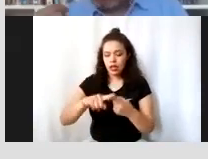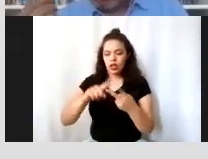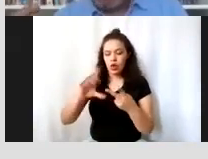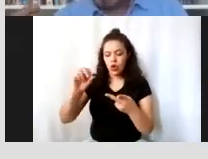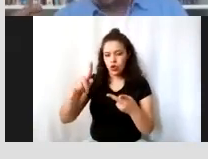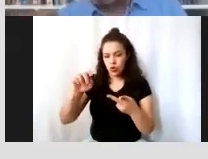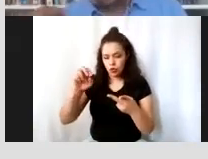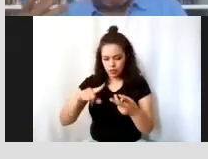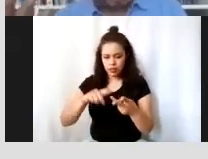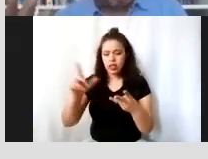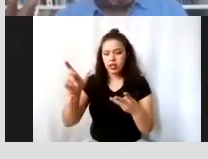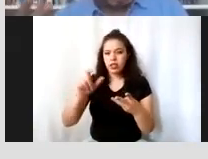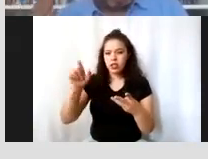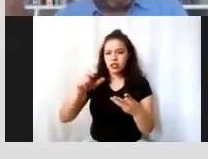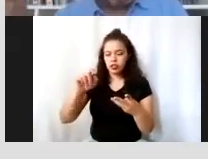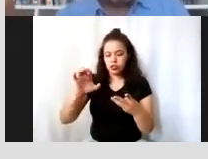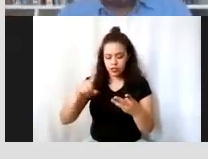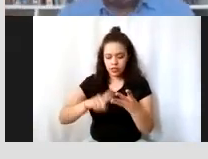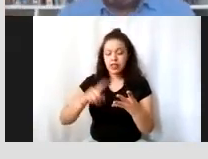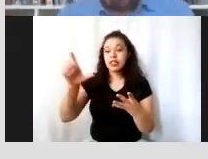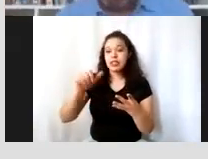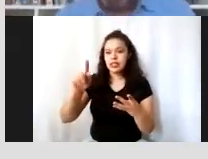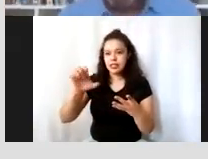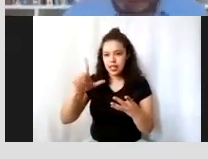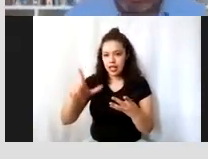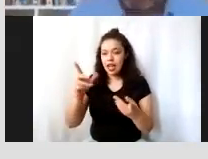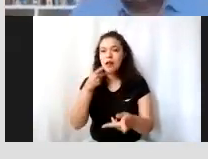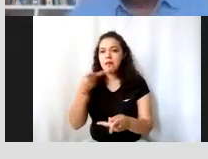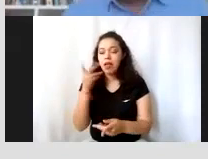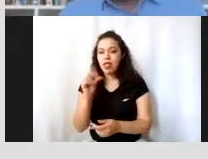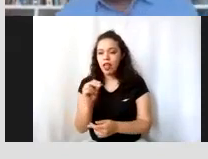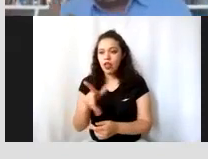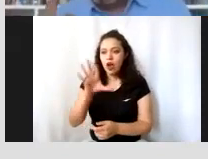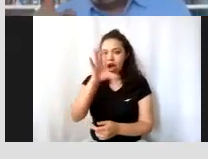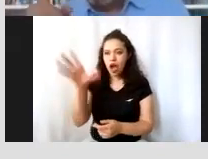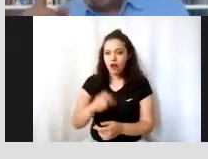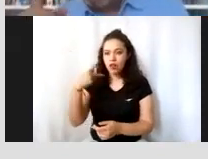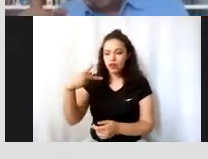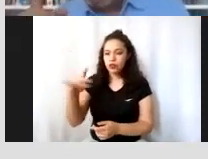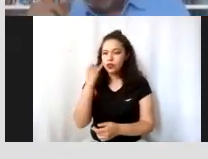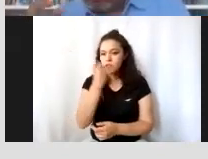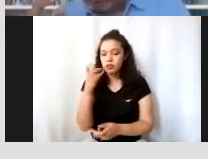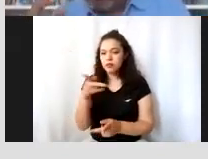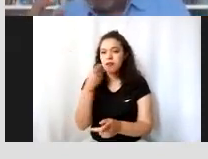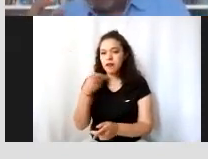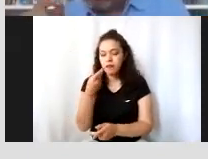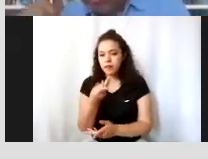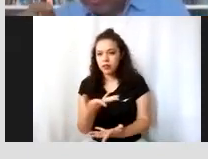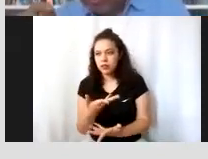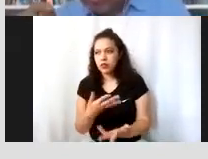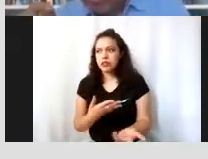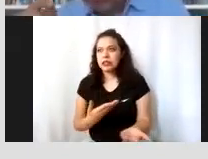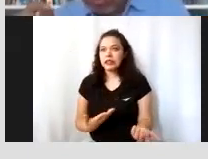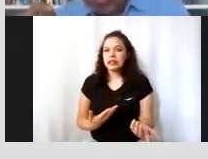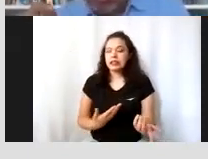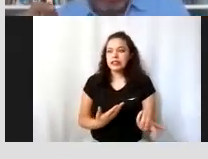habla tzotzil, no habla tzetzal, sino habla algún idioma africano. Y yo no dudo que pronto